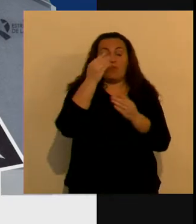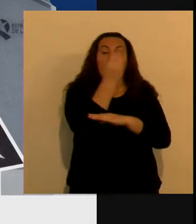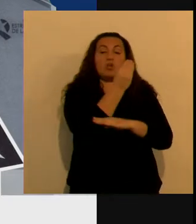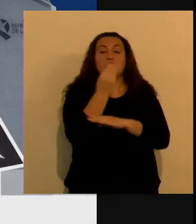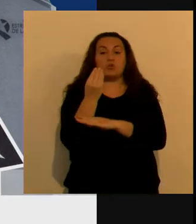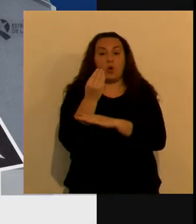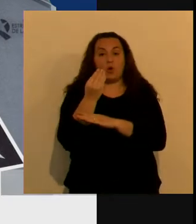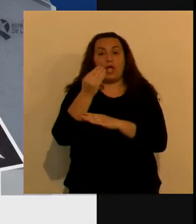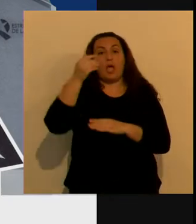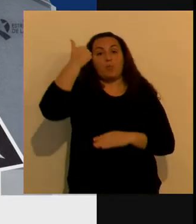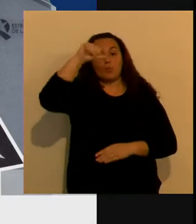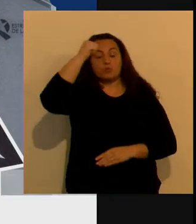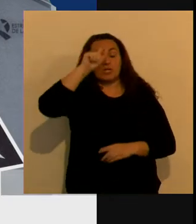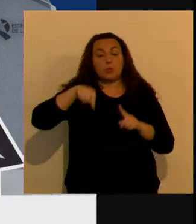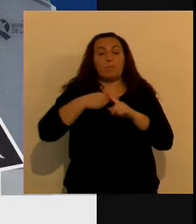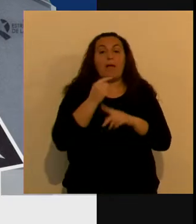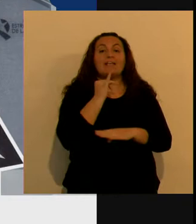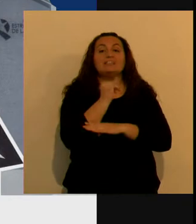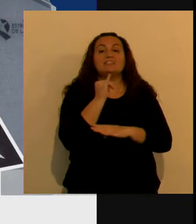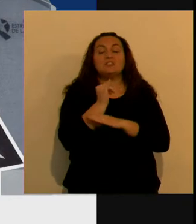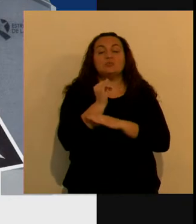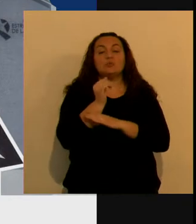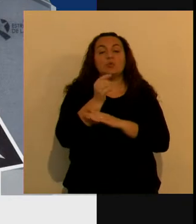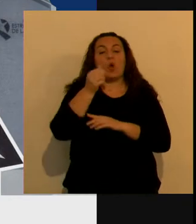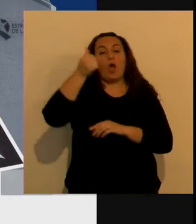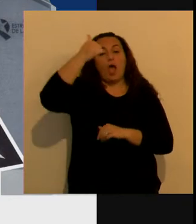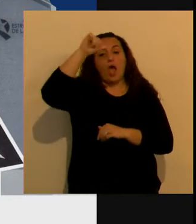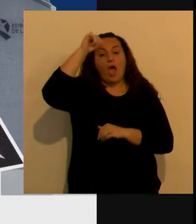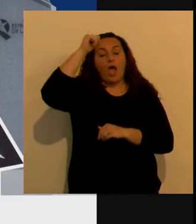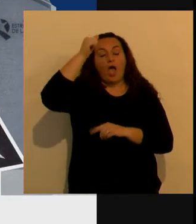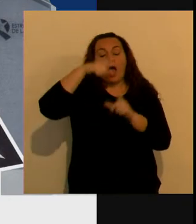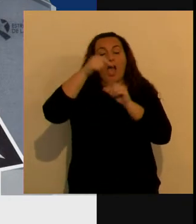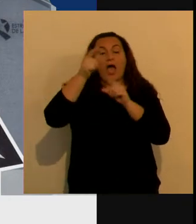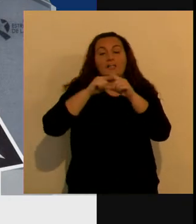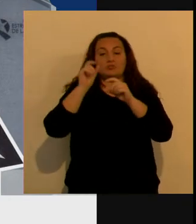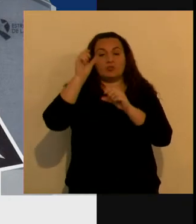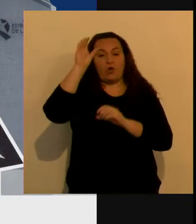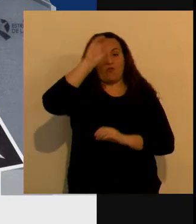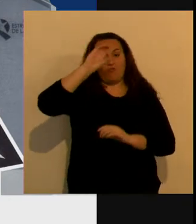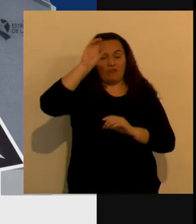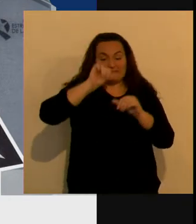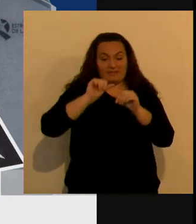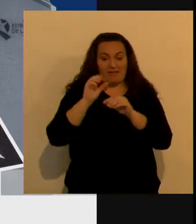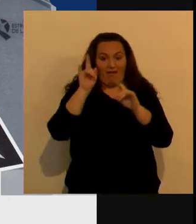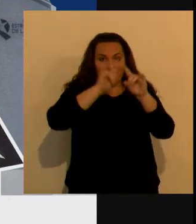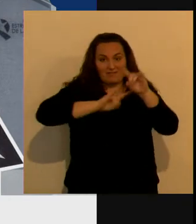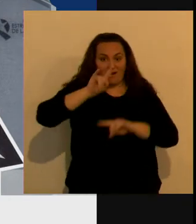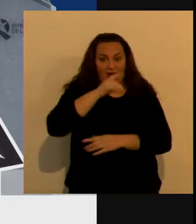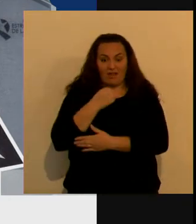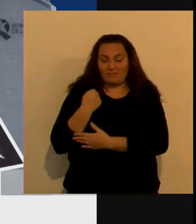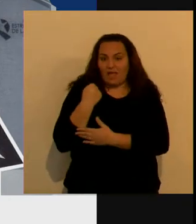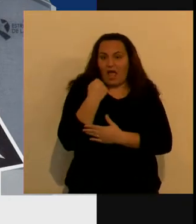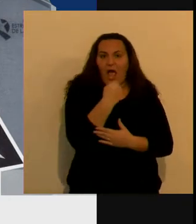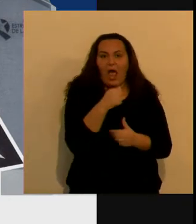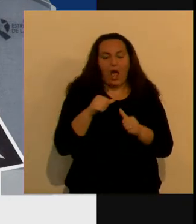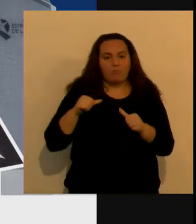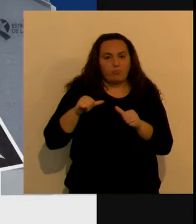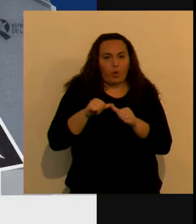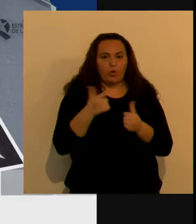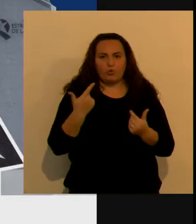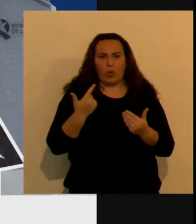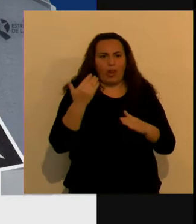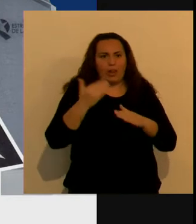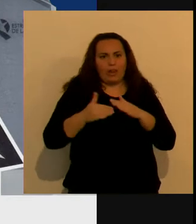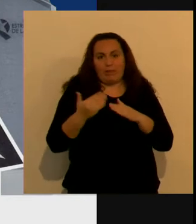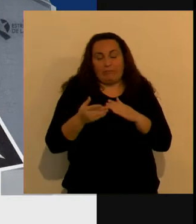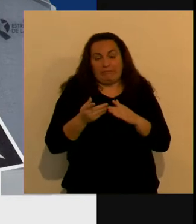el Instituto de Astrofísica de Canarias, prestando desde el primer momento todo el apoyo que sus limitados medios